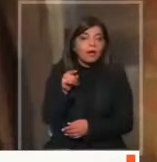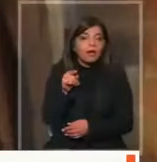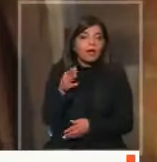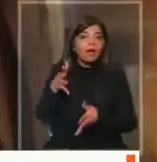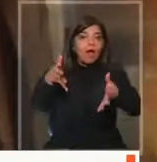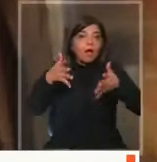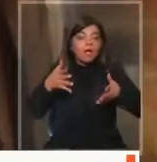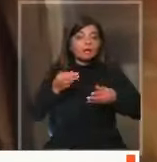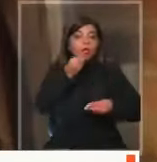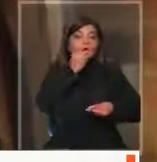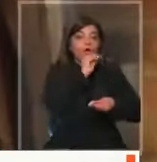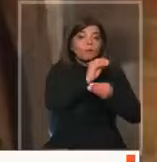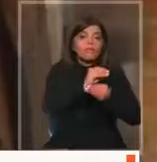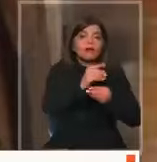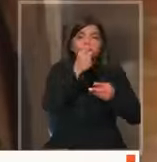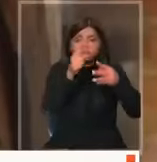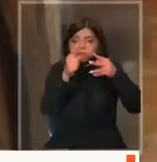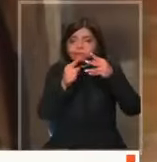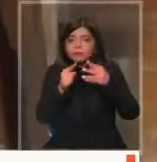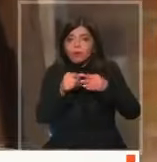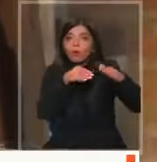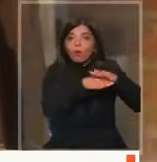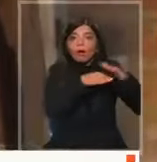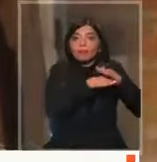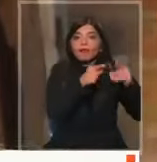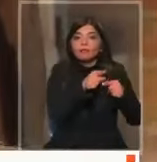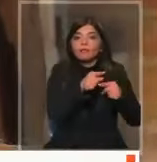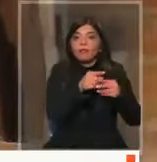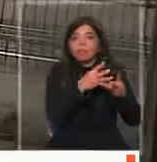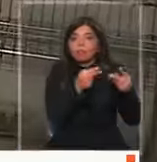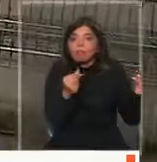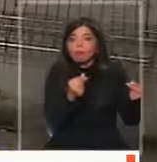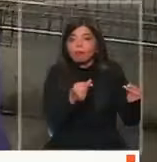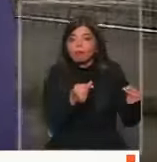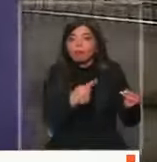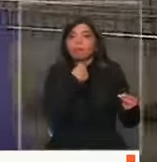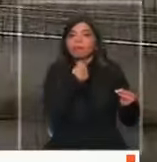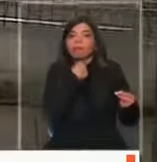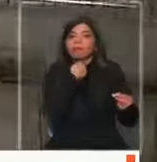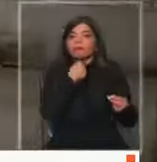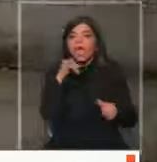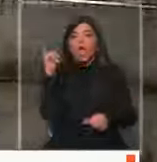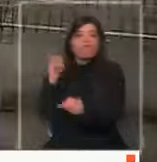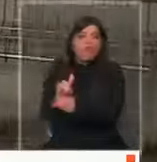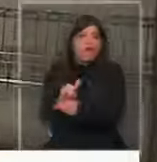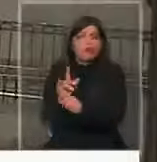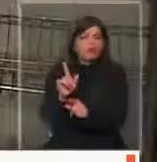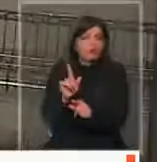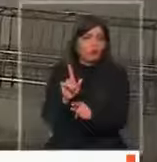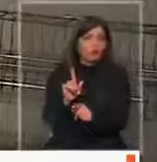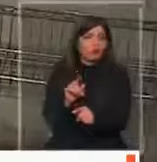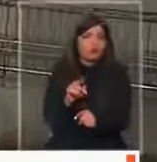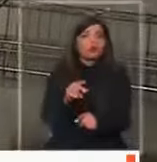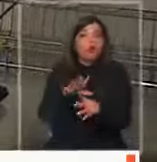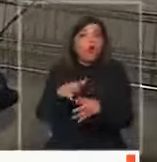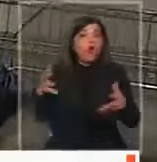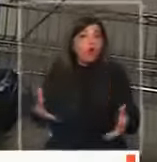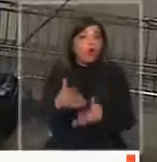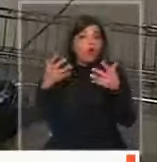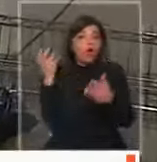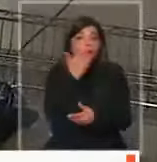camionetas y traían comida así para semanas. Y dentro de esa semana la comida se echaba a perder. Muy falso lo que hablaron, porque tengo la verdura, la